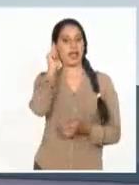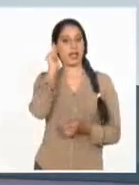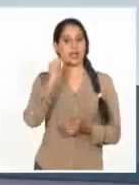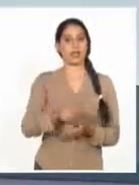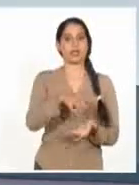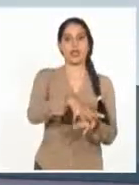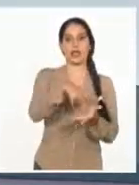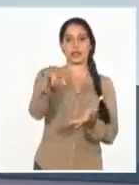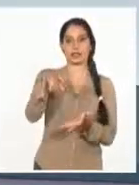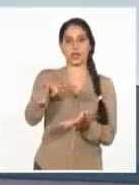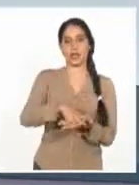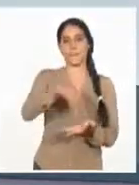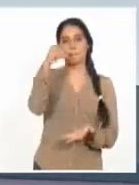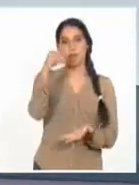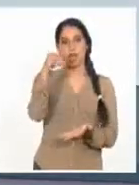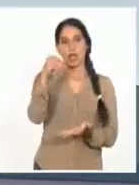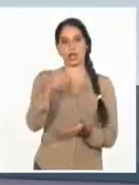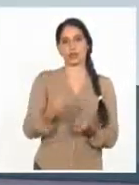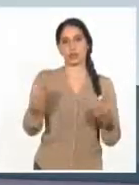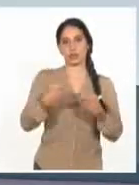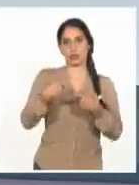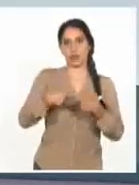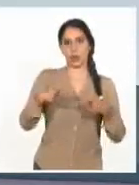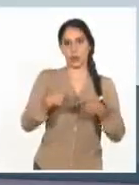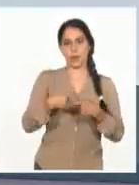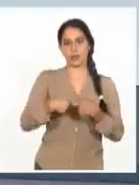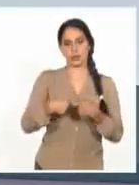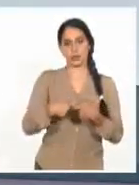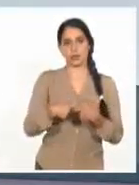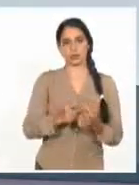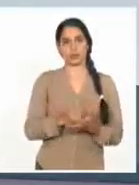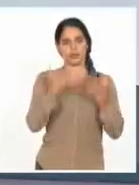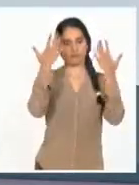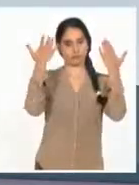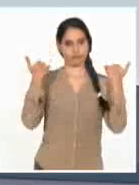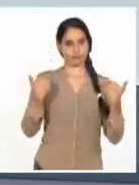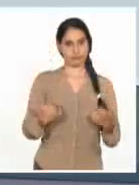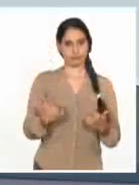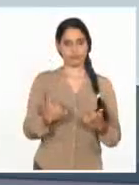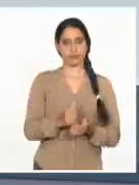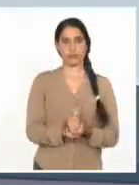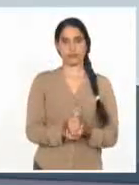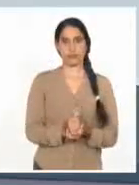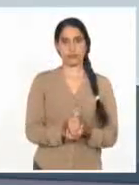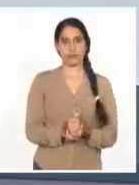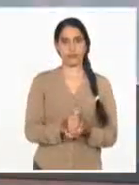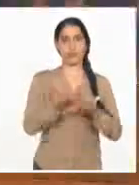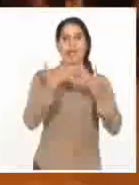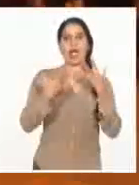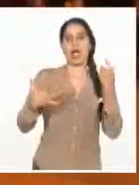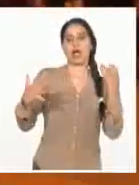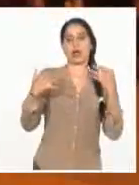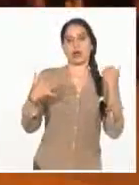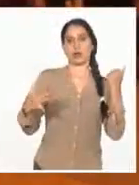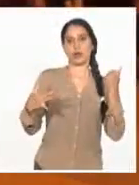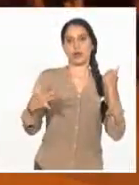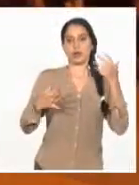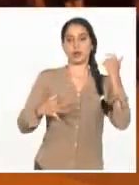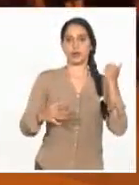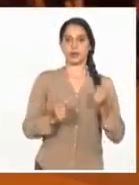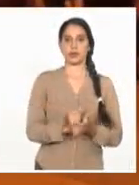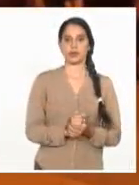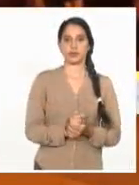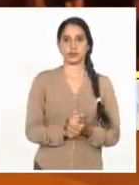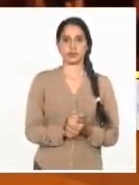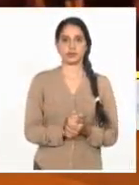del Palacio de los Matrimonios del Prado Capitalino. Acompañada del acordeón de Tour Florizón, la guitarra y el alaúd